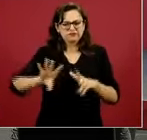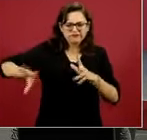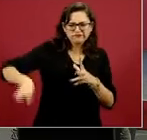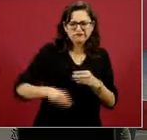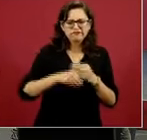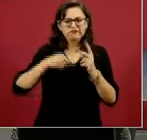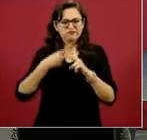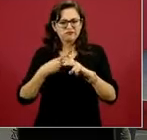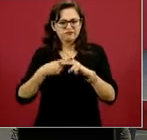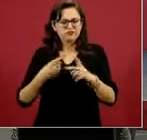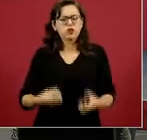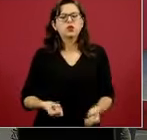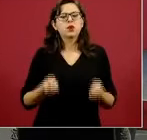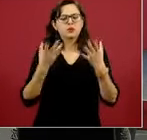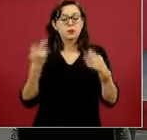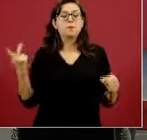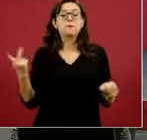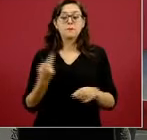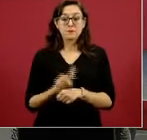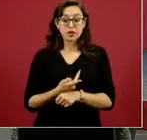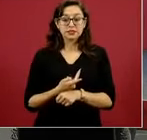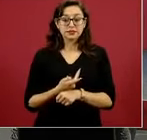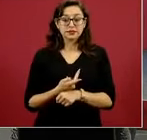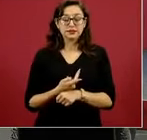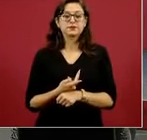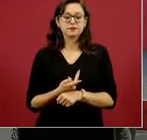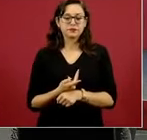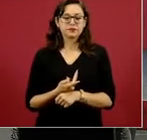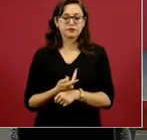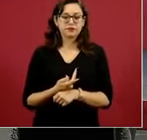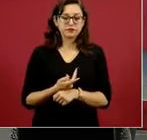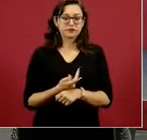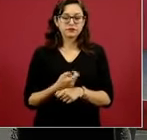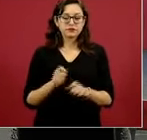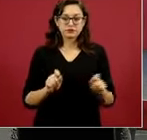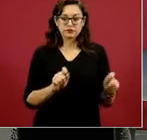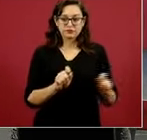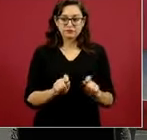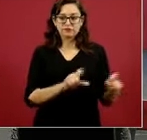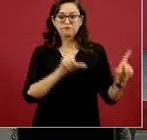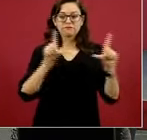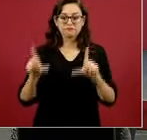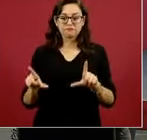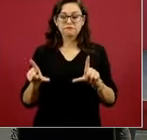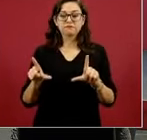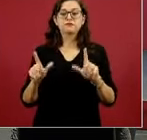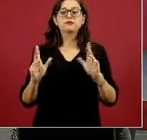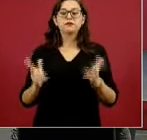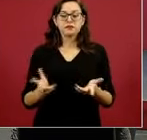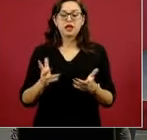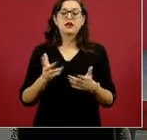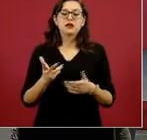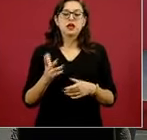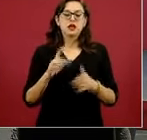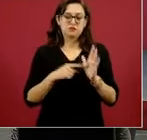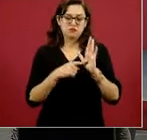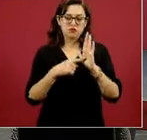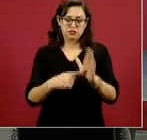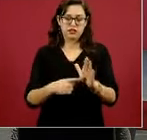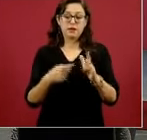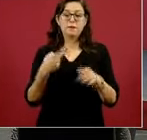estimación de cuántos casos, y eso es justo lo que se presenta en la próxima diapositiva. Antes de pasar a esa, también recordarles que también